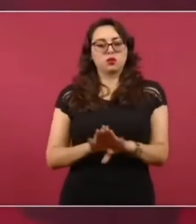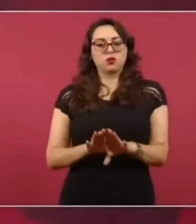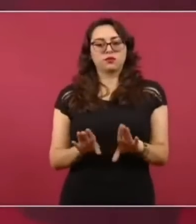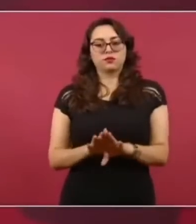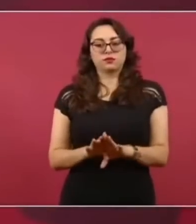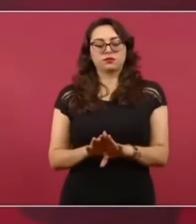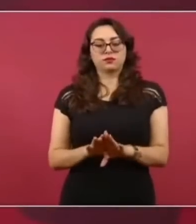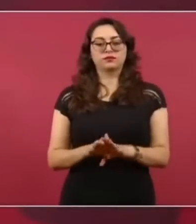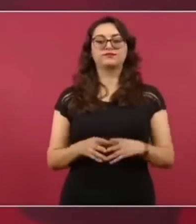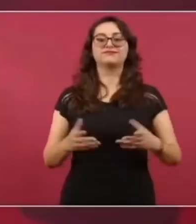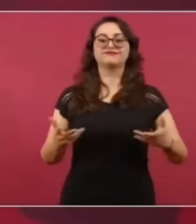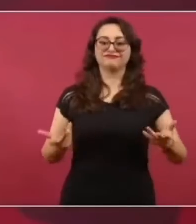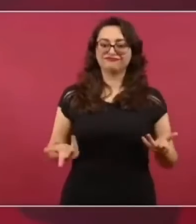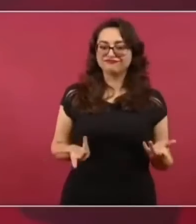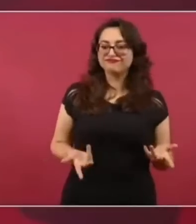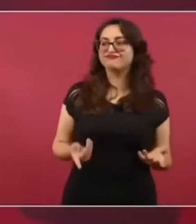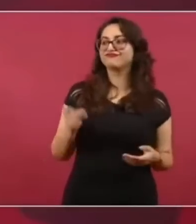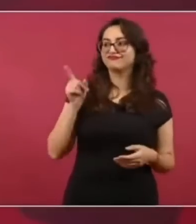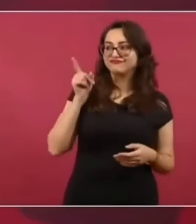se vote